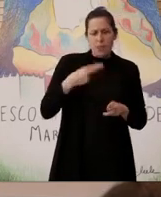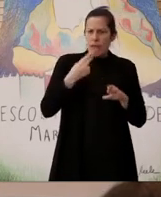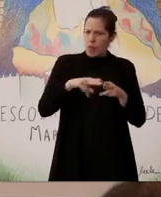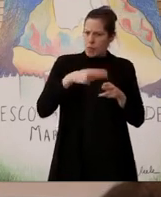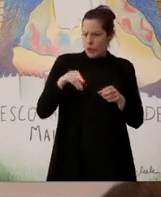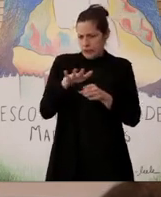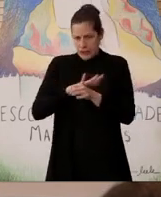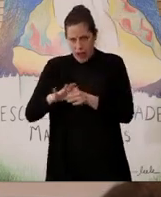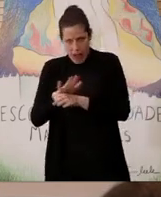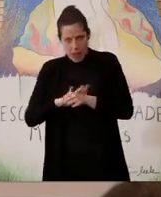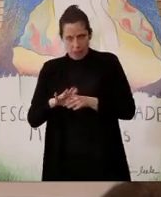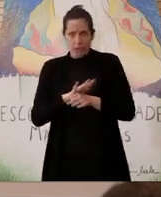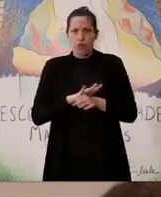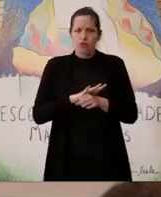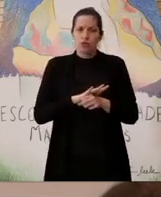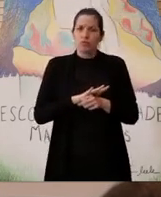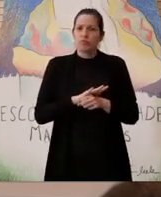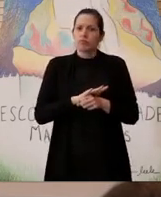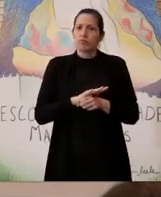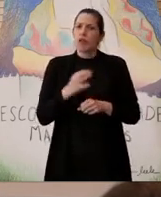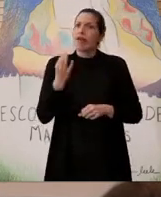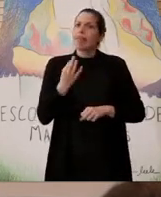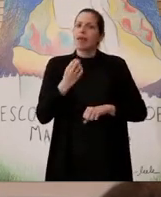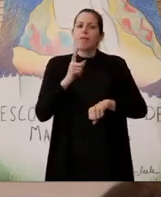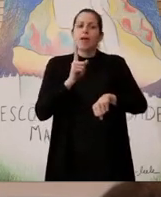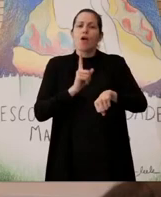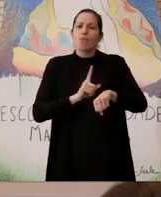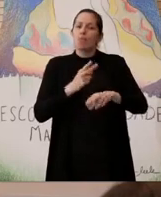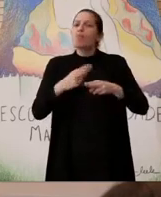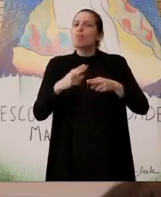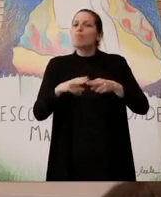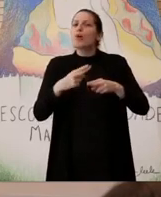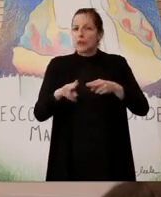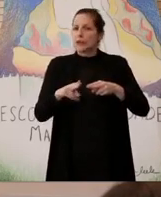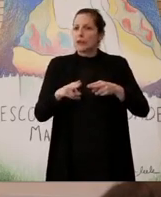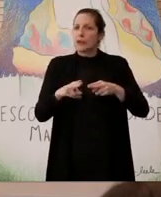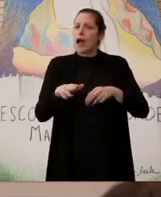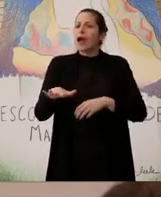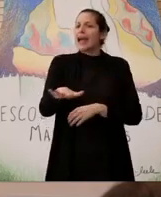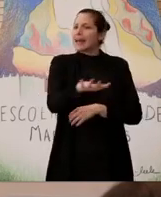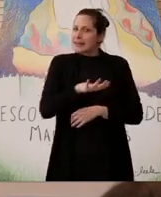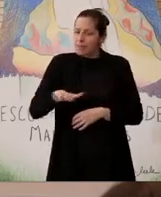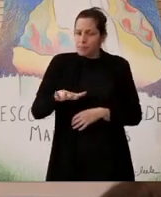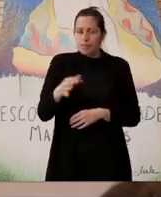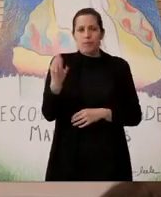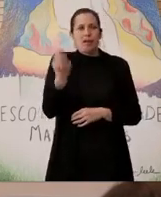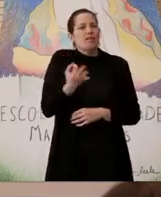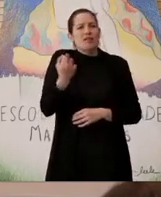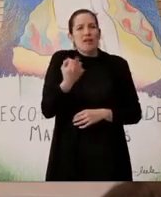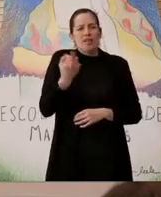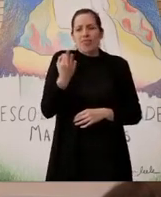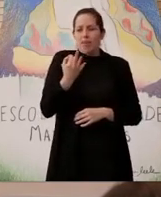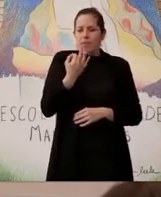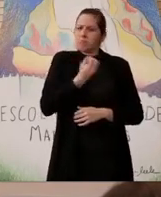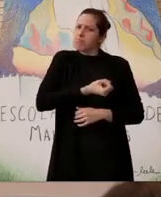política tengo ahora también para qué esto de ese de estar abierto a política tiene que ser un espacio de